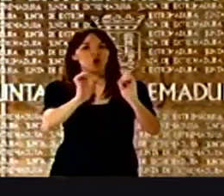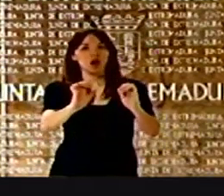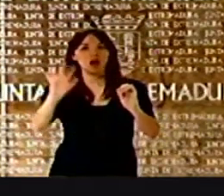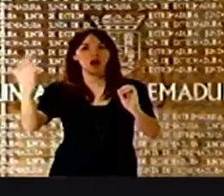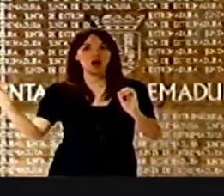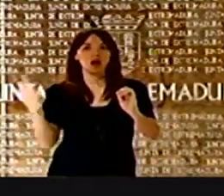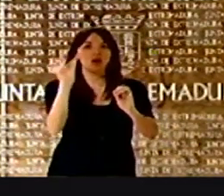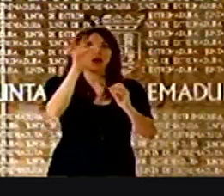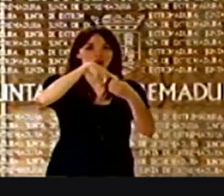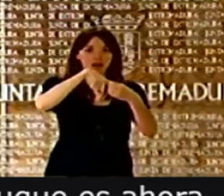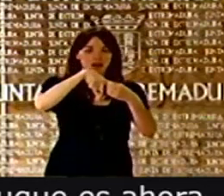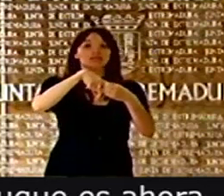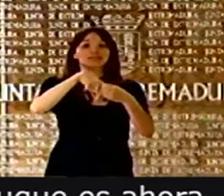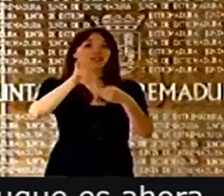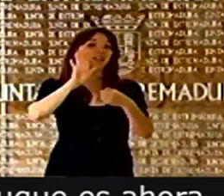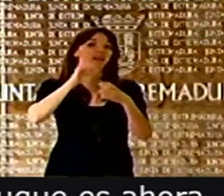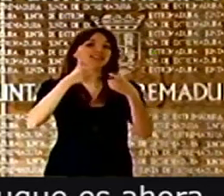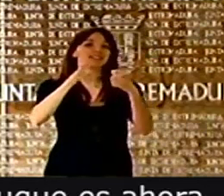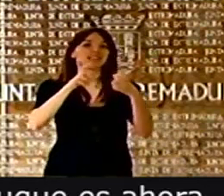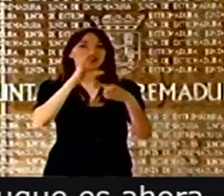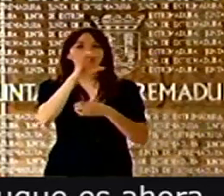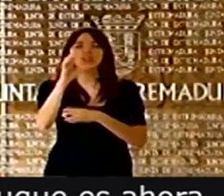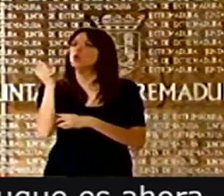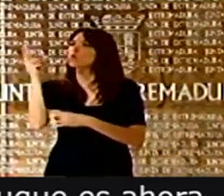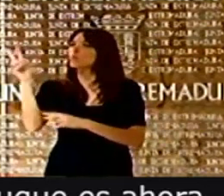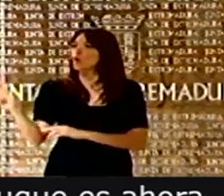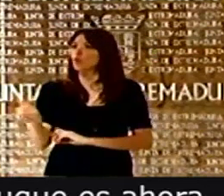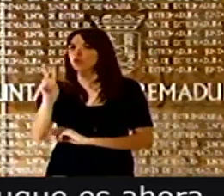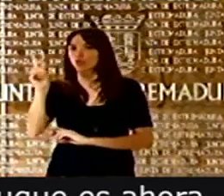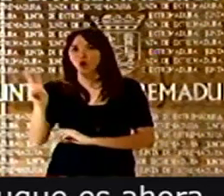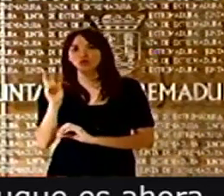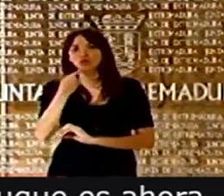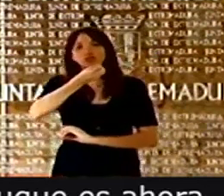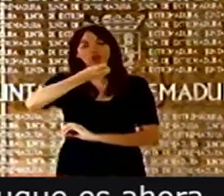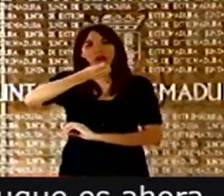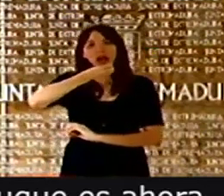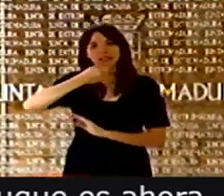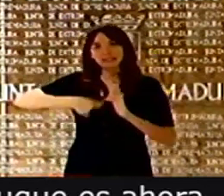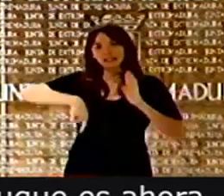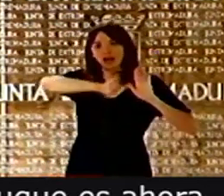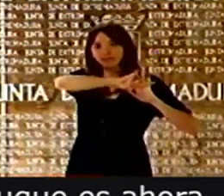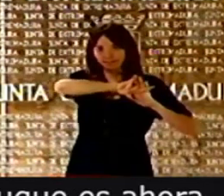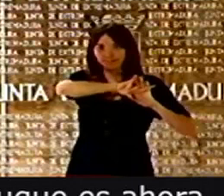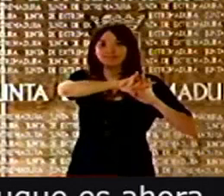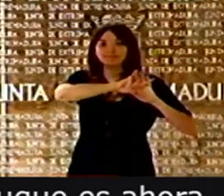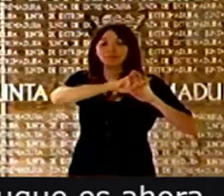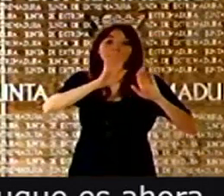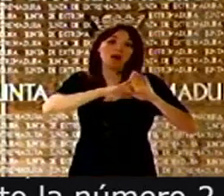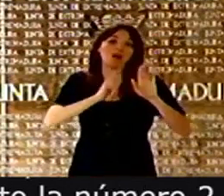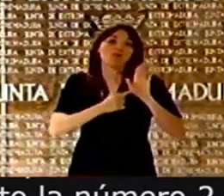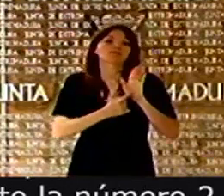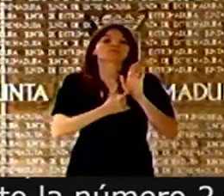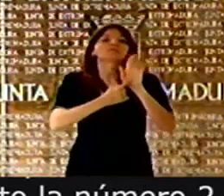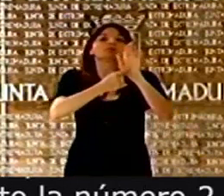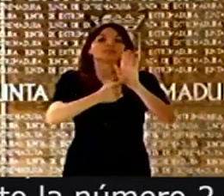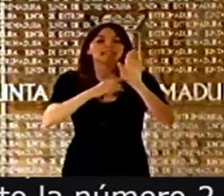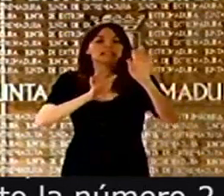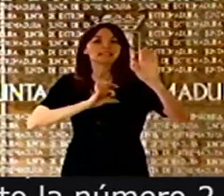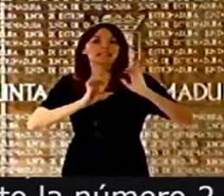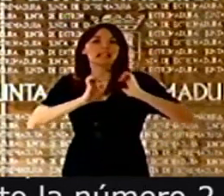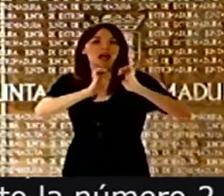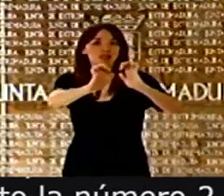Cáceres, era en concreto la número 2 de la candidatura de los socialistas al Senado, y es